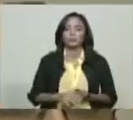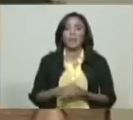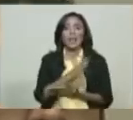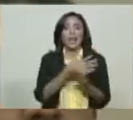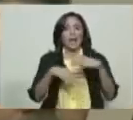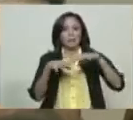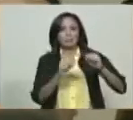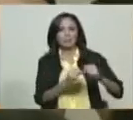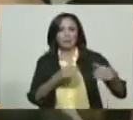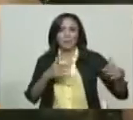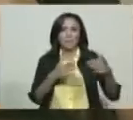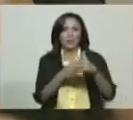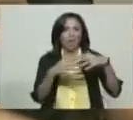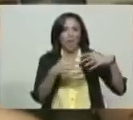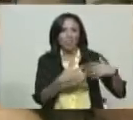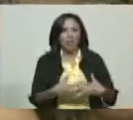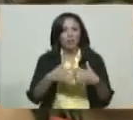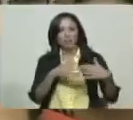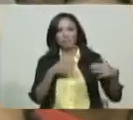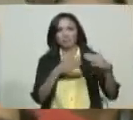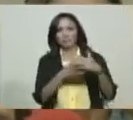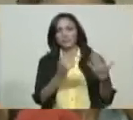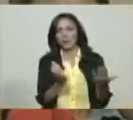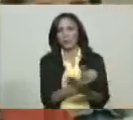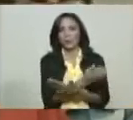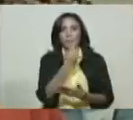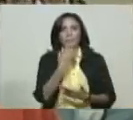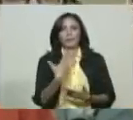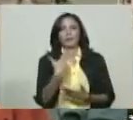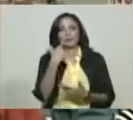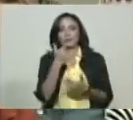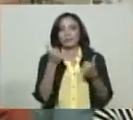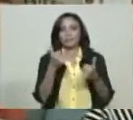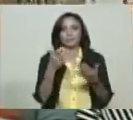y antiimperialista. Una belleza.